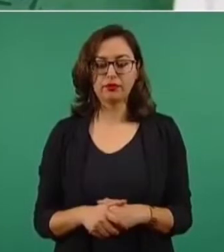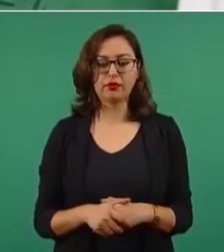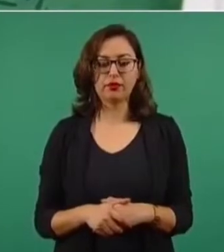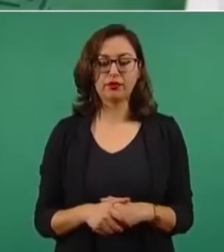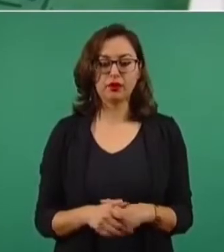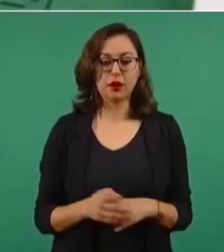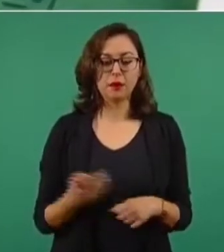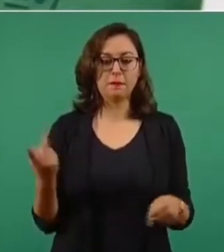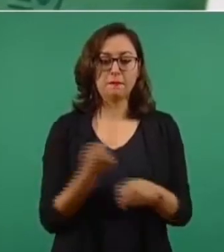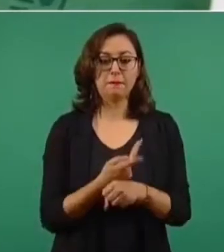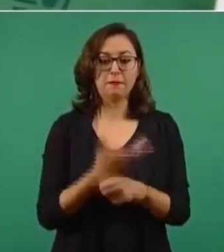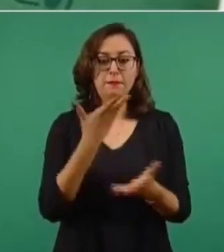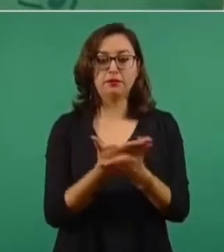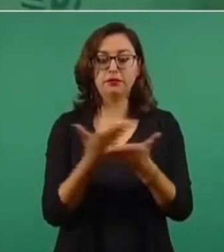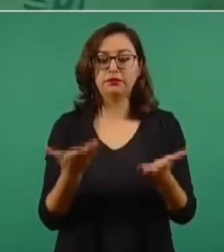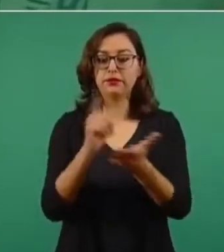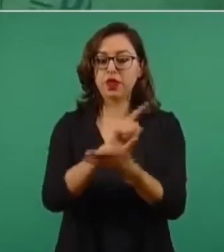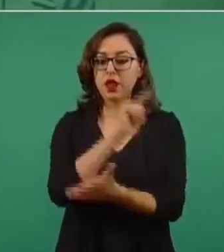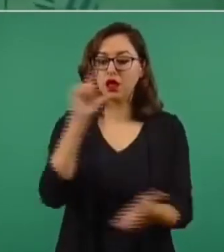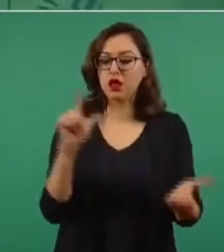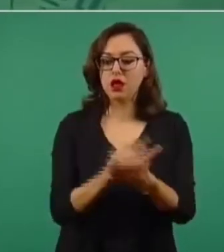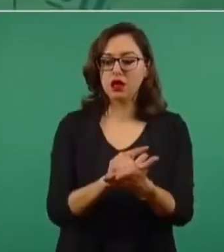como está la ley,